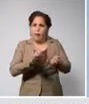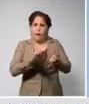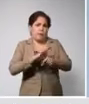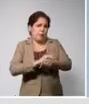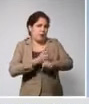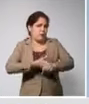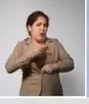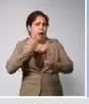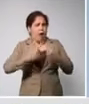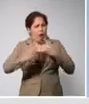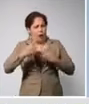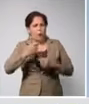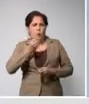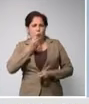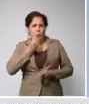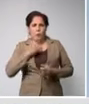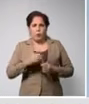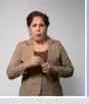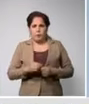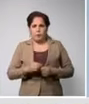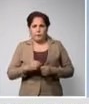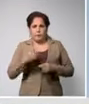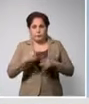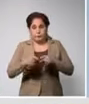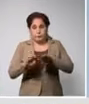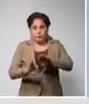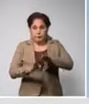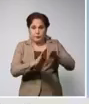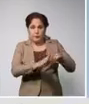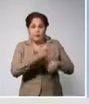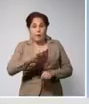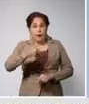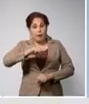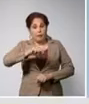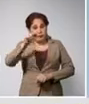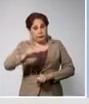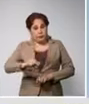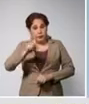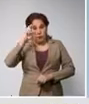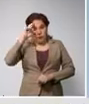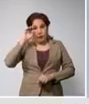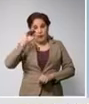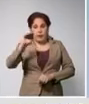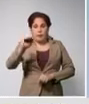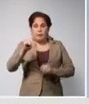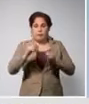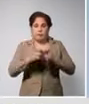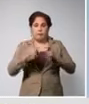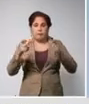de ayer, el número de casos activos todavía muy elevado,